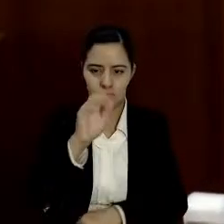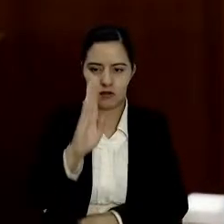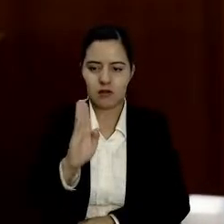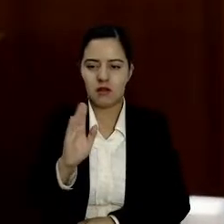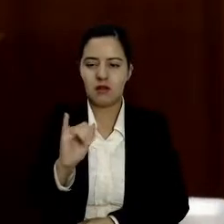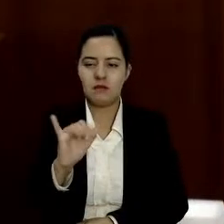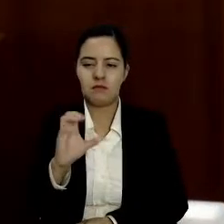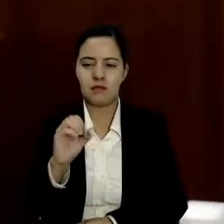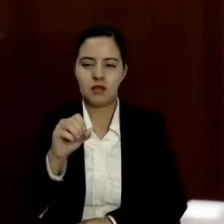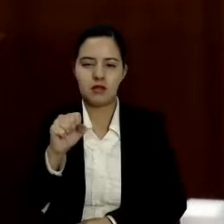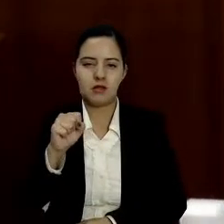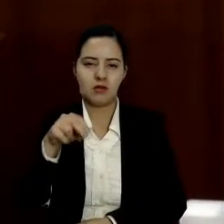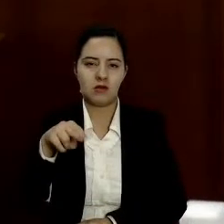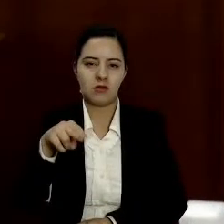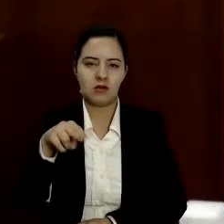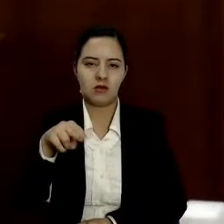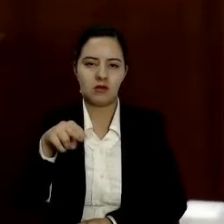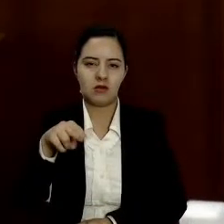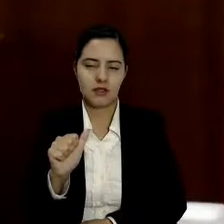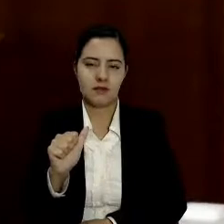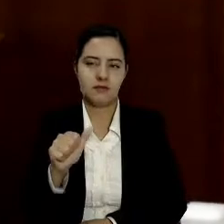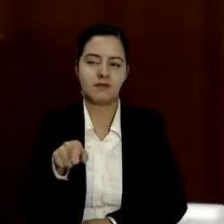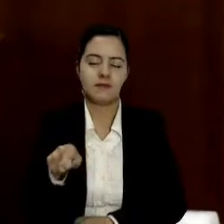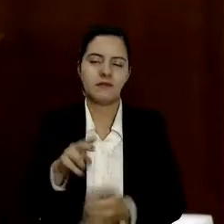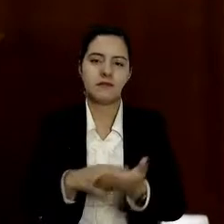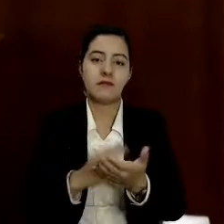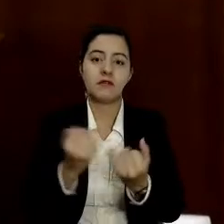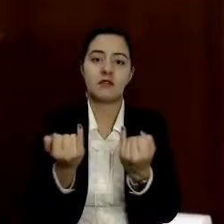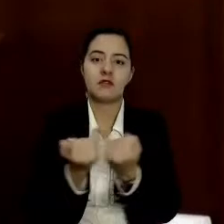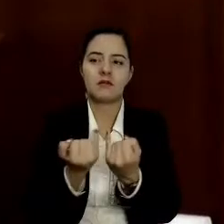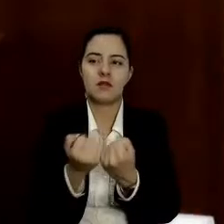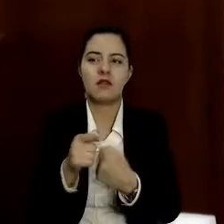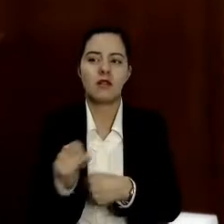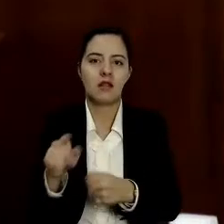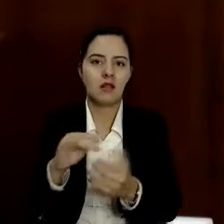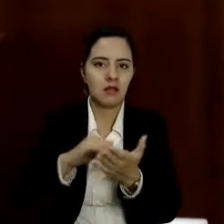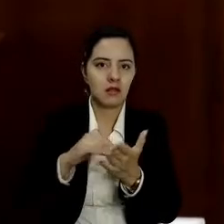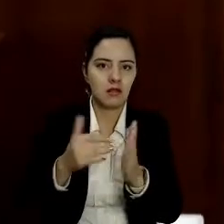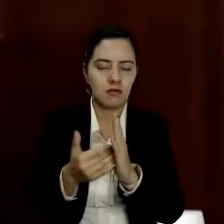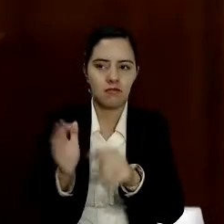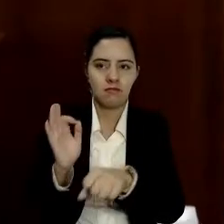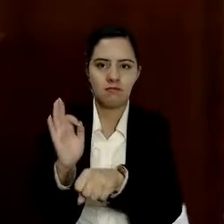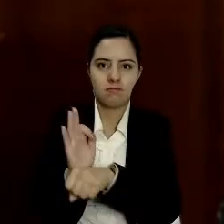sino que siguió encubriendo las operaciones